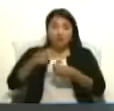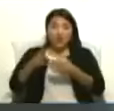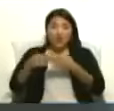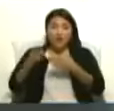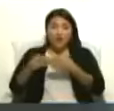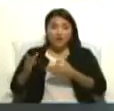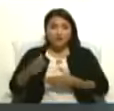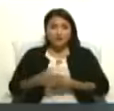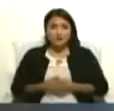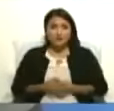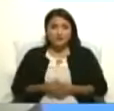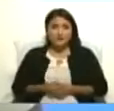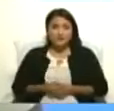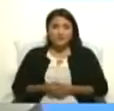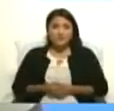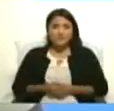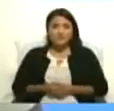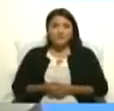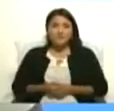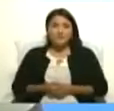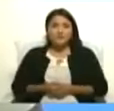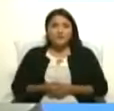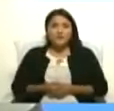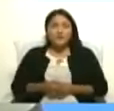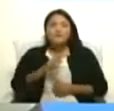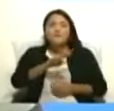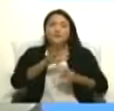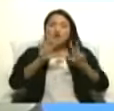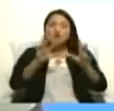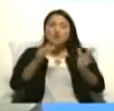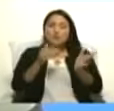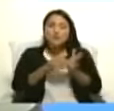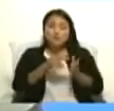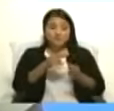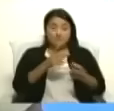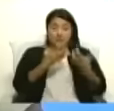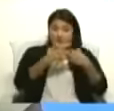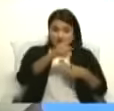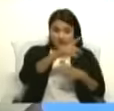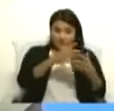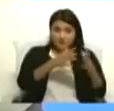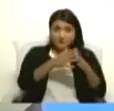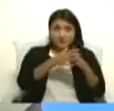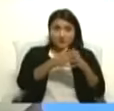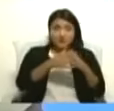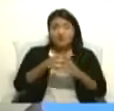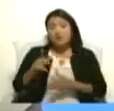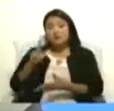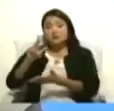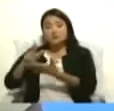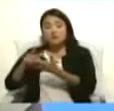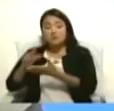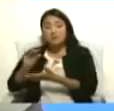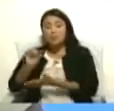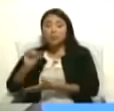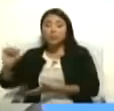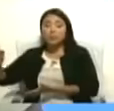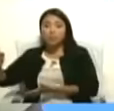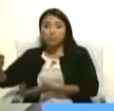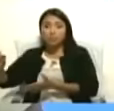Georgetown de esos 28000 para la exon móvil y 3000 para